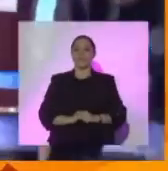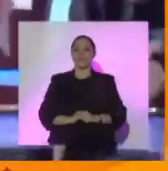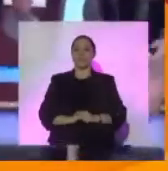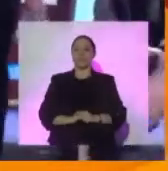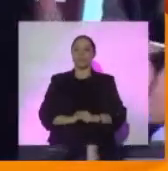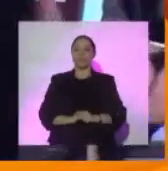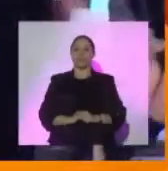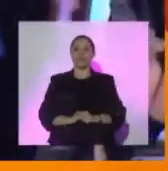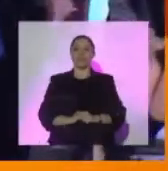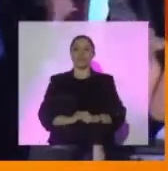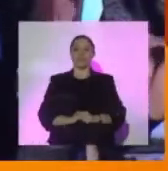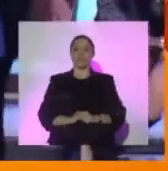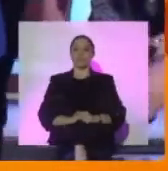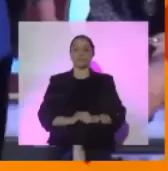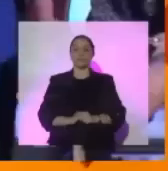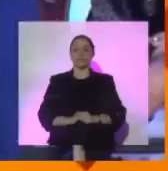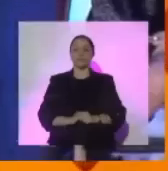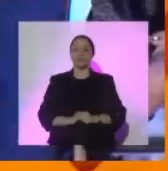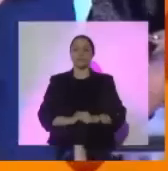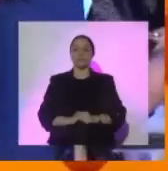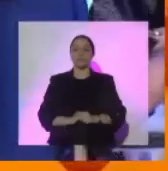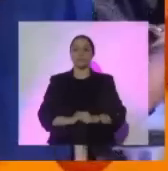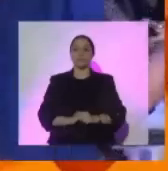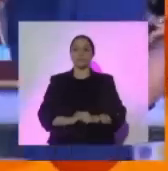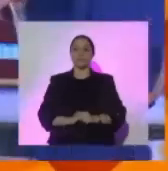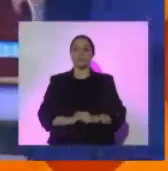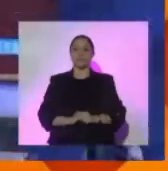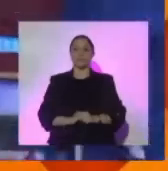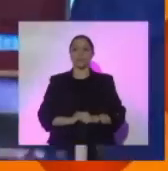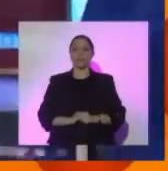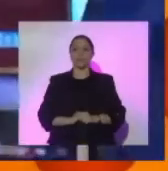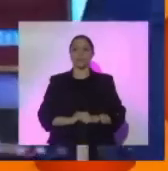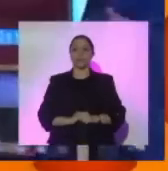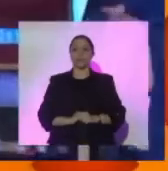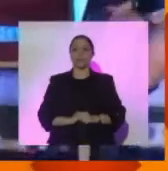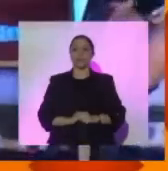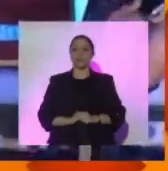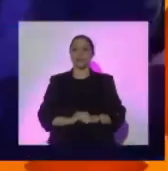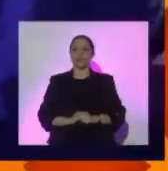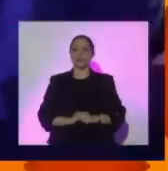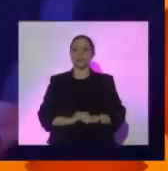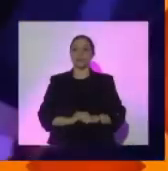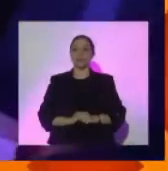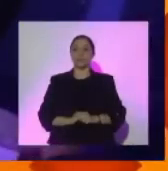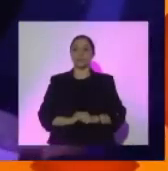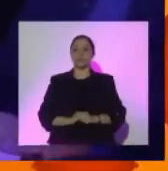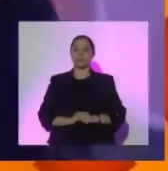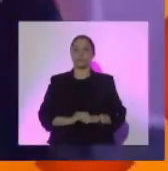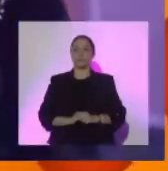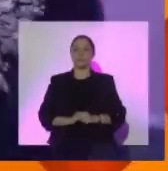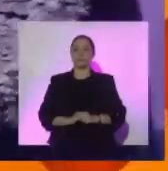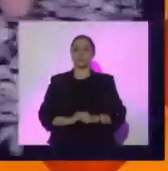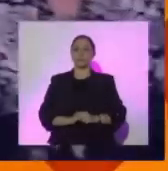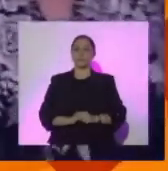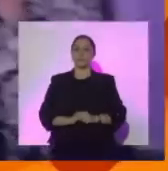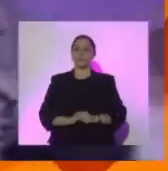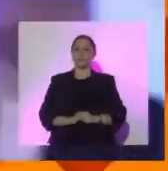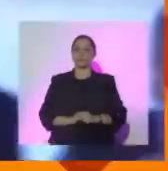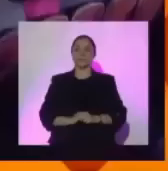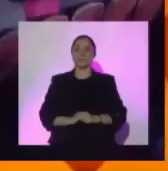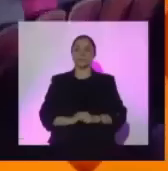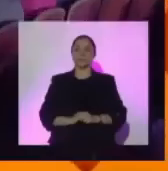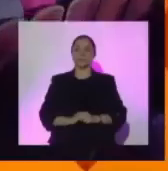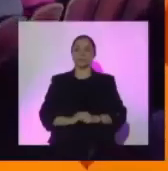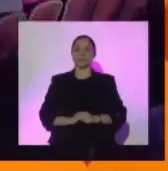mesas en estos diálogos quién lo va a llevar del lado de Claudia shean Bueno ya sabemos verdad Omar gcia harfush Omar gcia harfush es